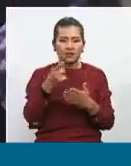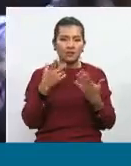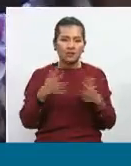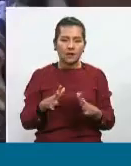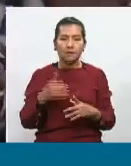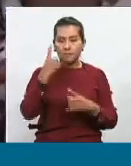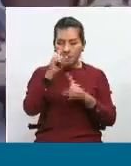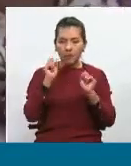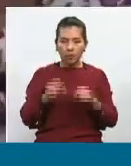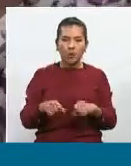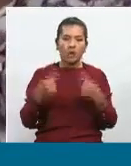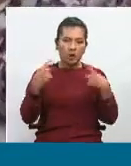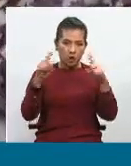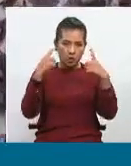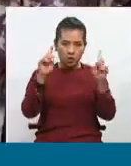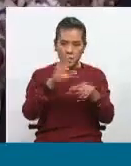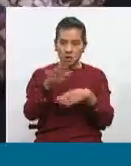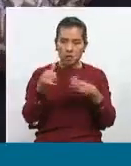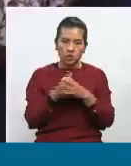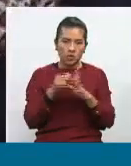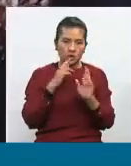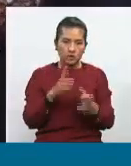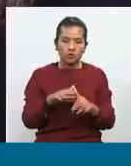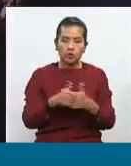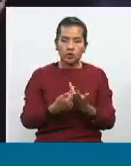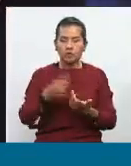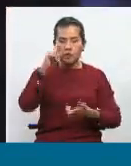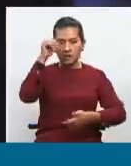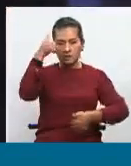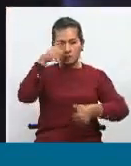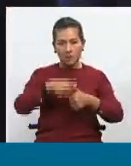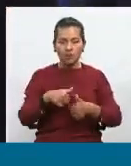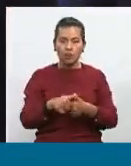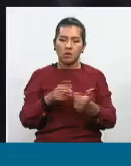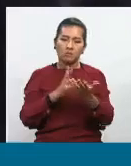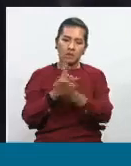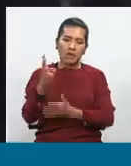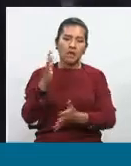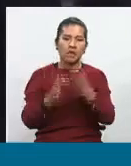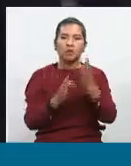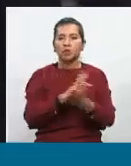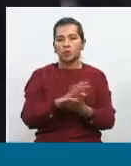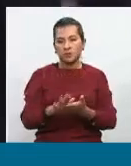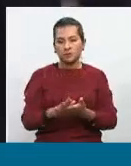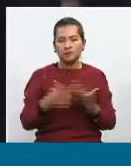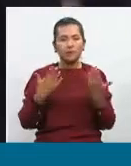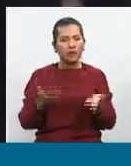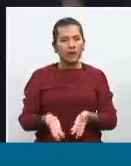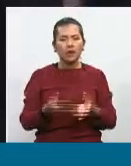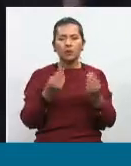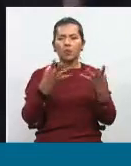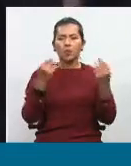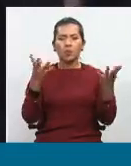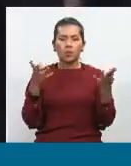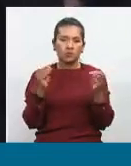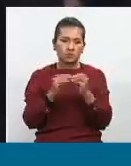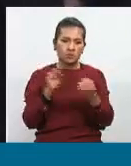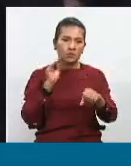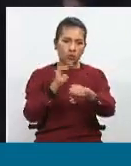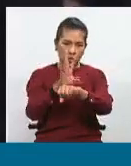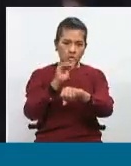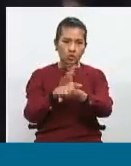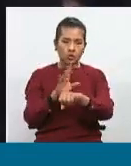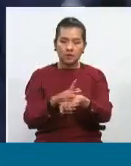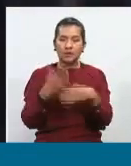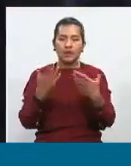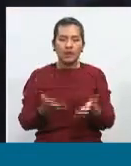lograr la reparación integral, para lograr memoria, para lograr verdad, para lograr justicia. Hay muchas recomendaciones, tú bien lo decías también,